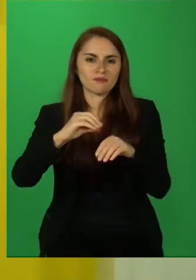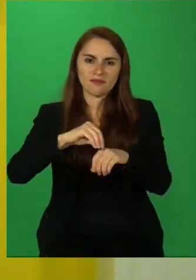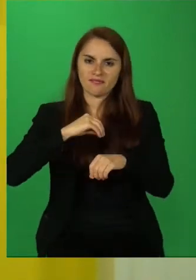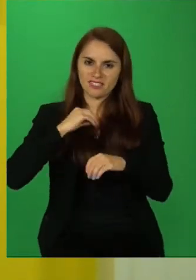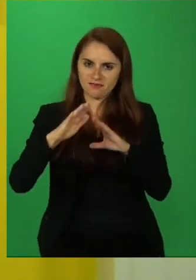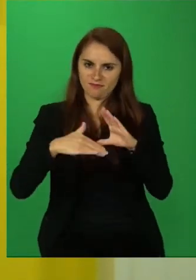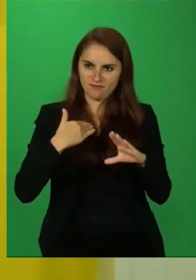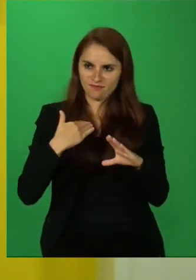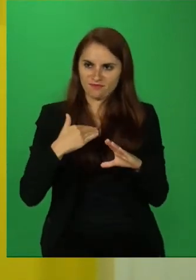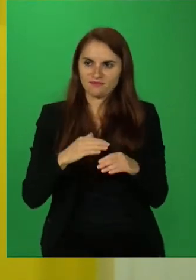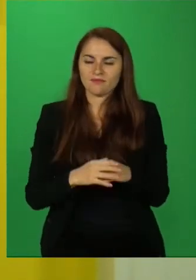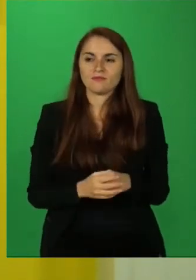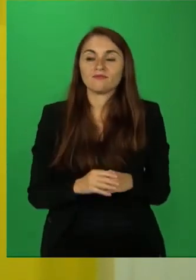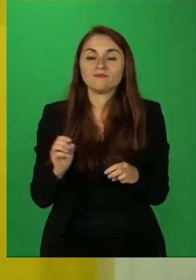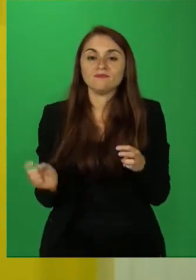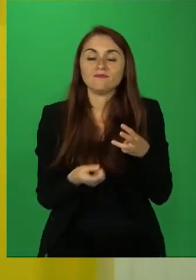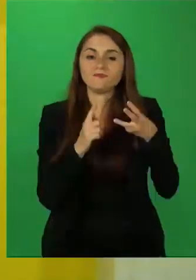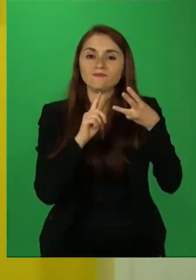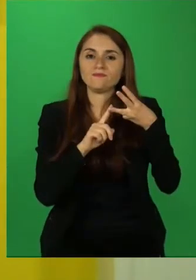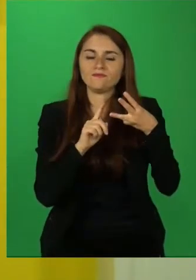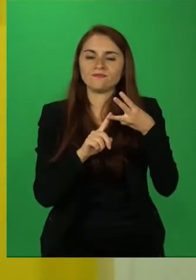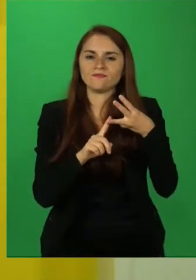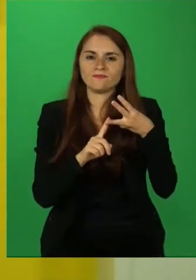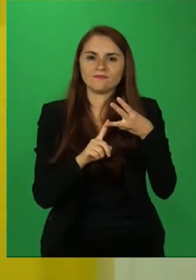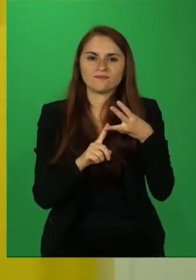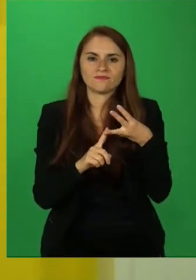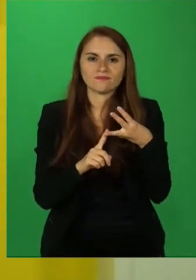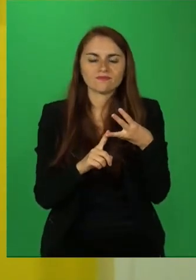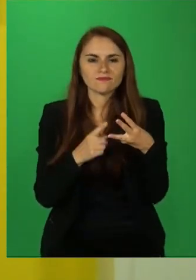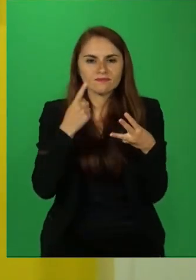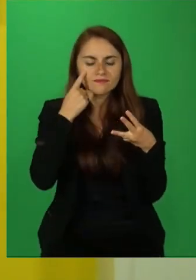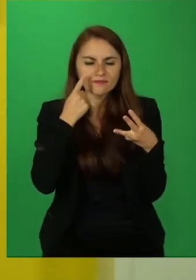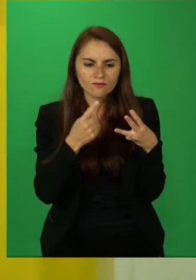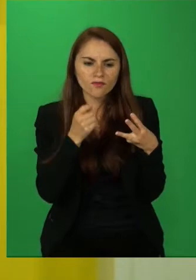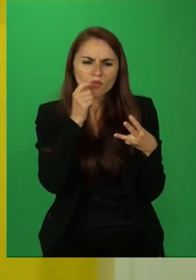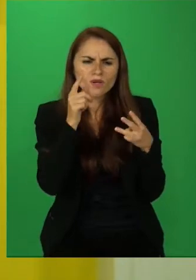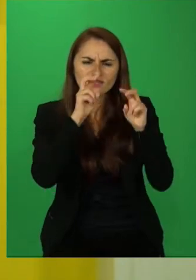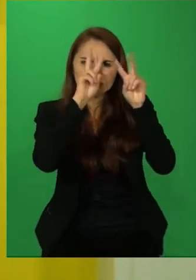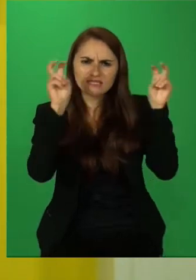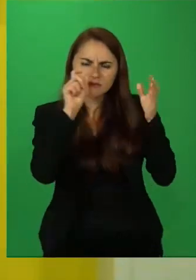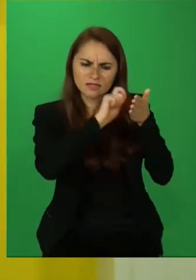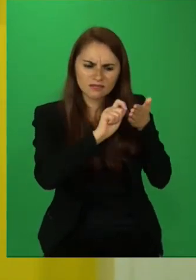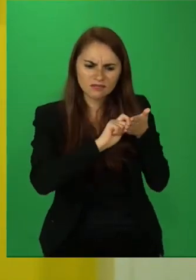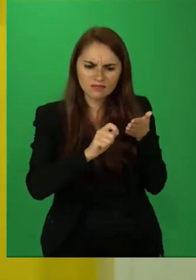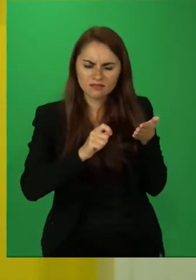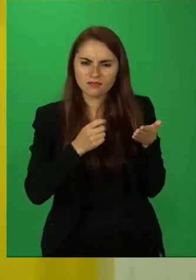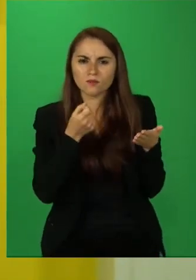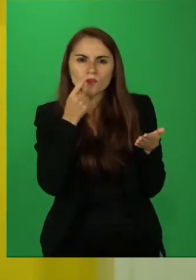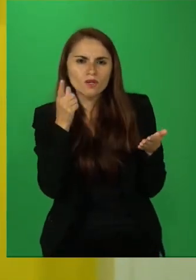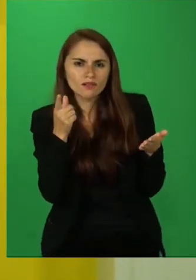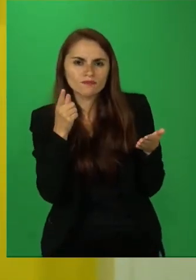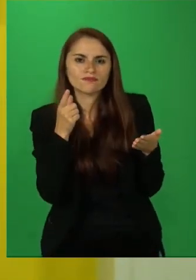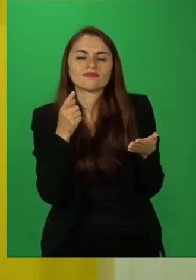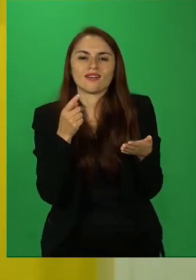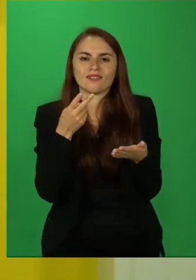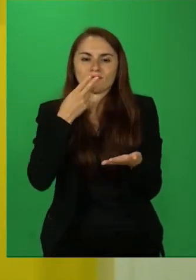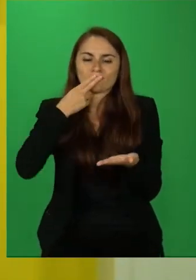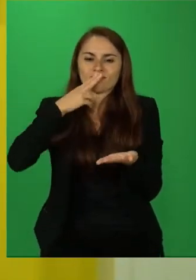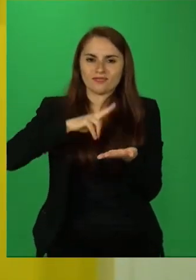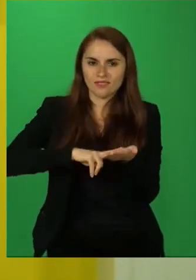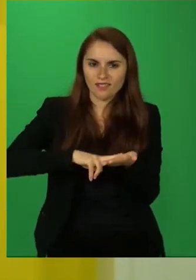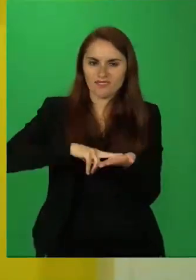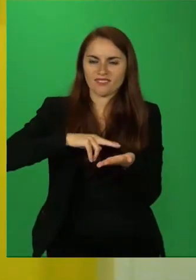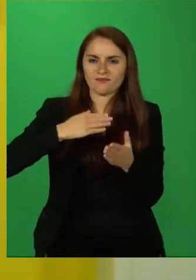Vamos al tercer paso. Identificar el género discursivo. Se trata, muy bien, de una carta al